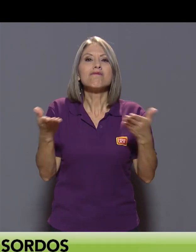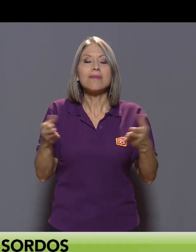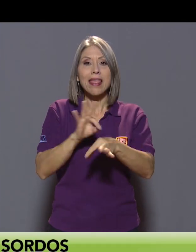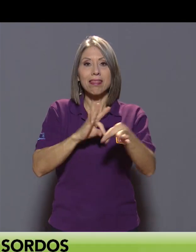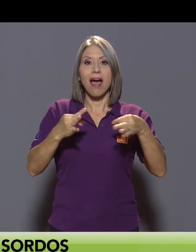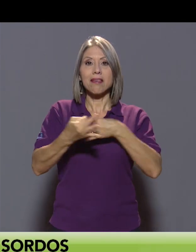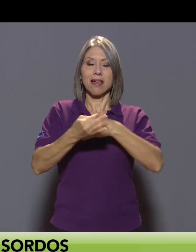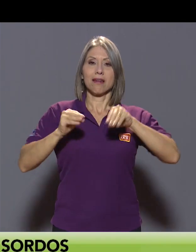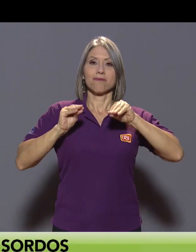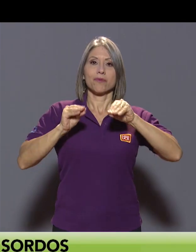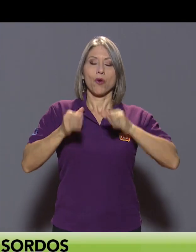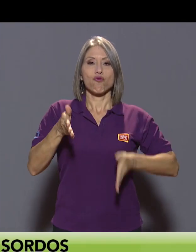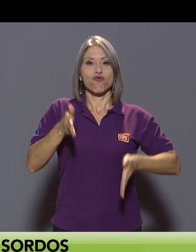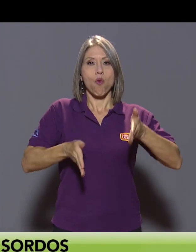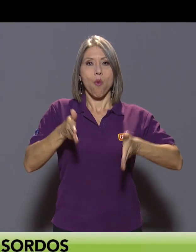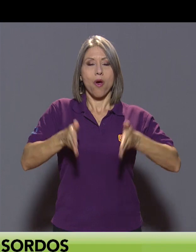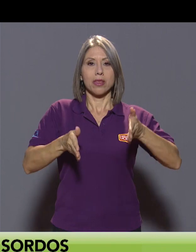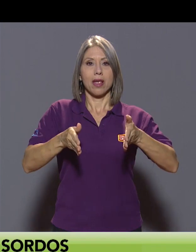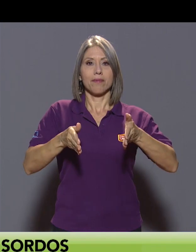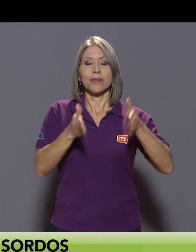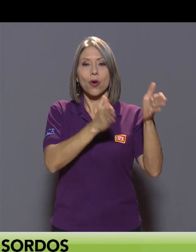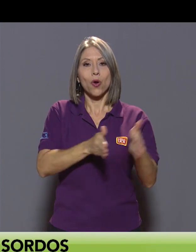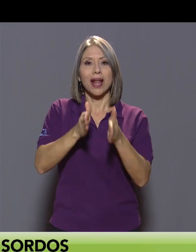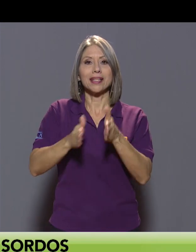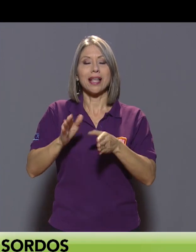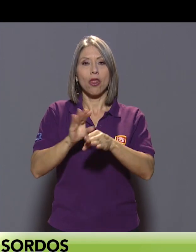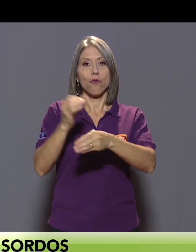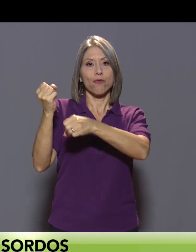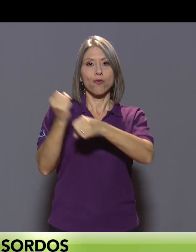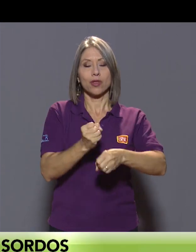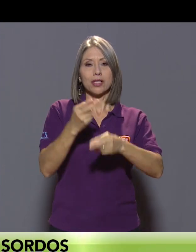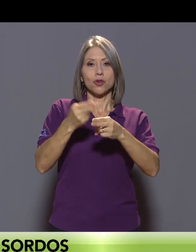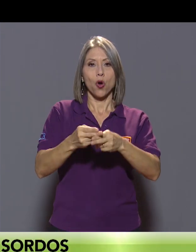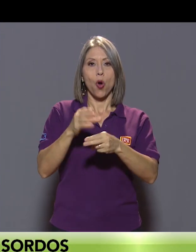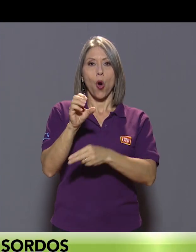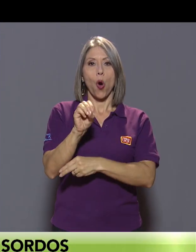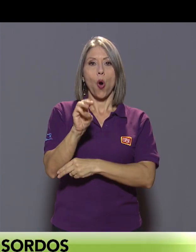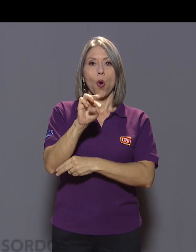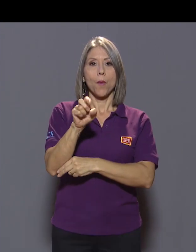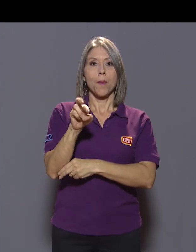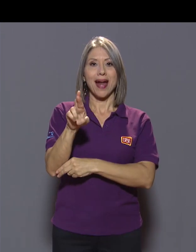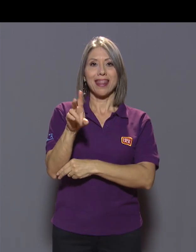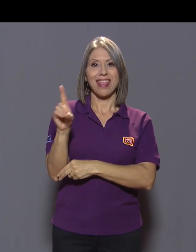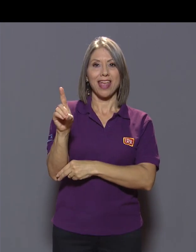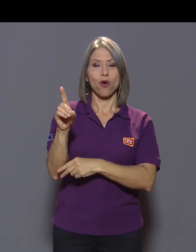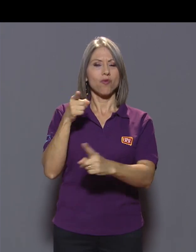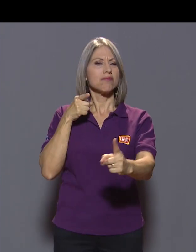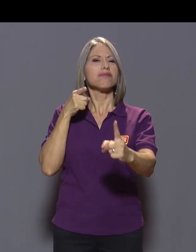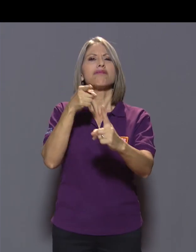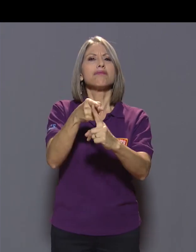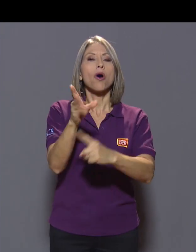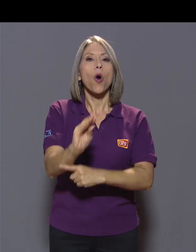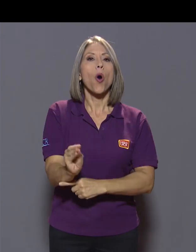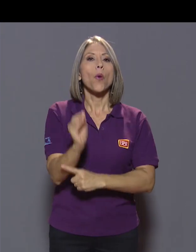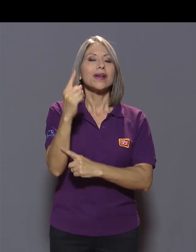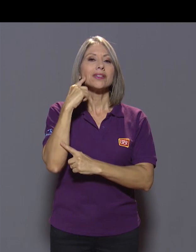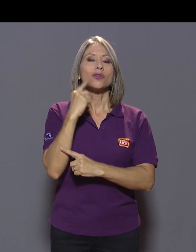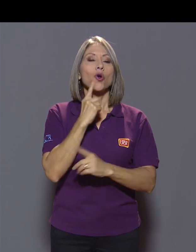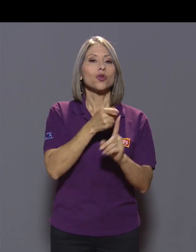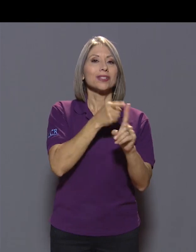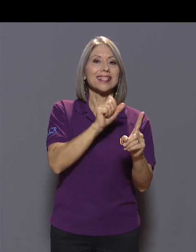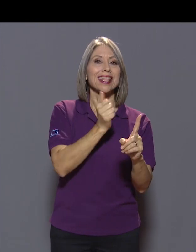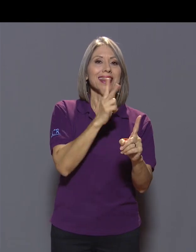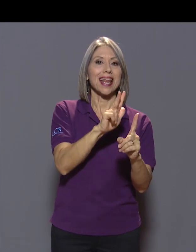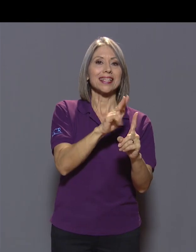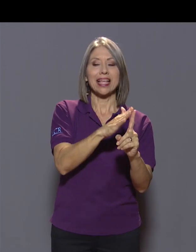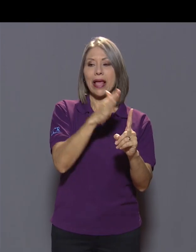del taller de robótica organizado por la Fundación Omar Dengo. Este taller está dirigido a jóvenes sordos que tengan entre 13 y 20